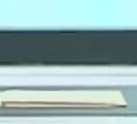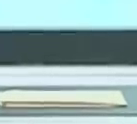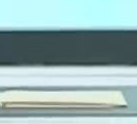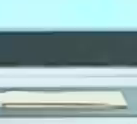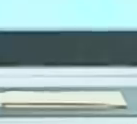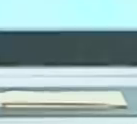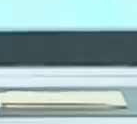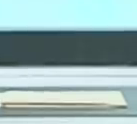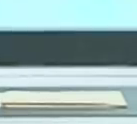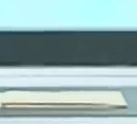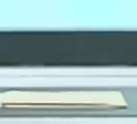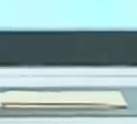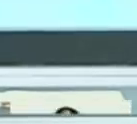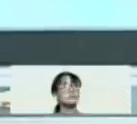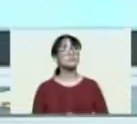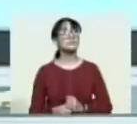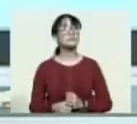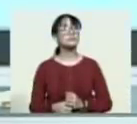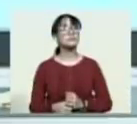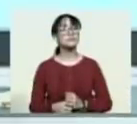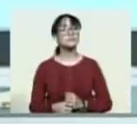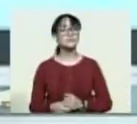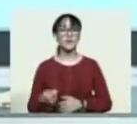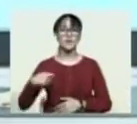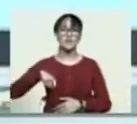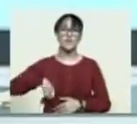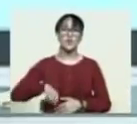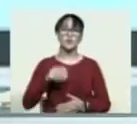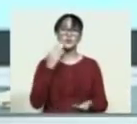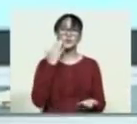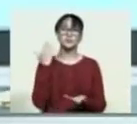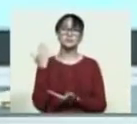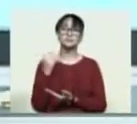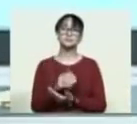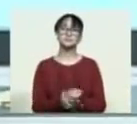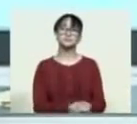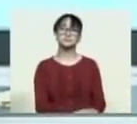neoliberal y del Fondo Monetario Internacional.